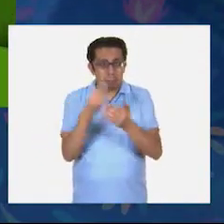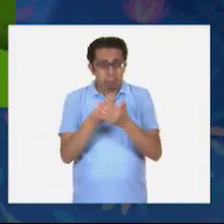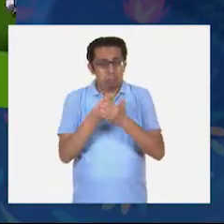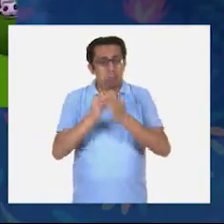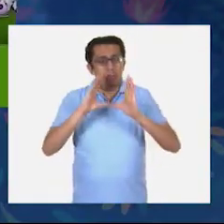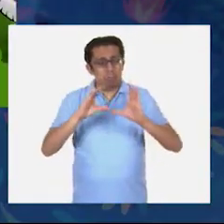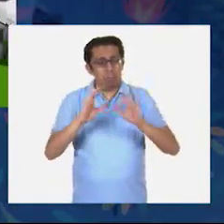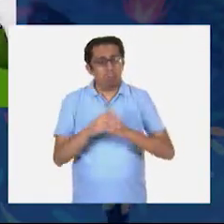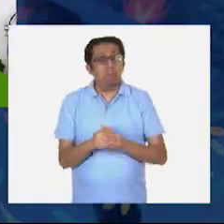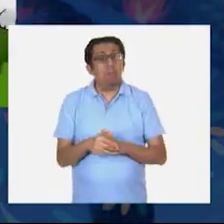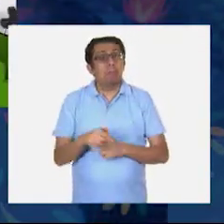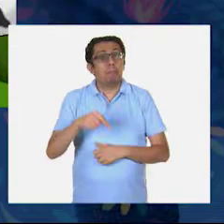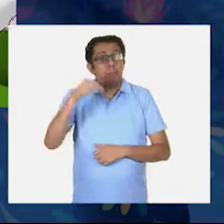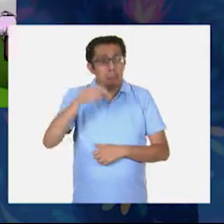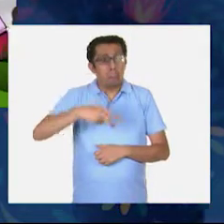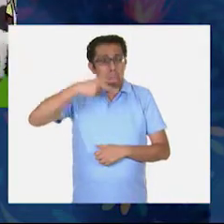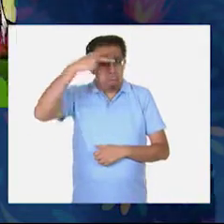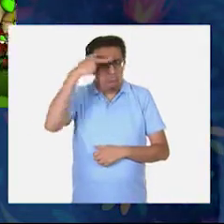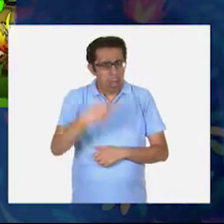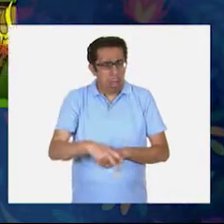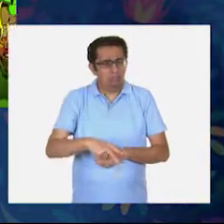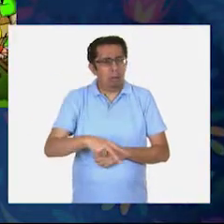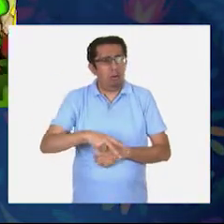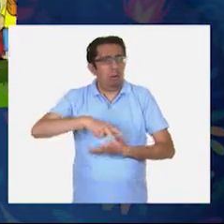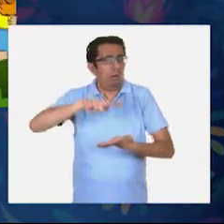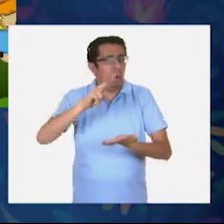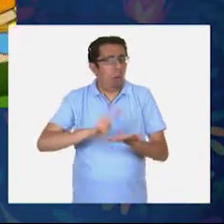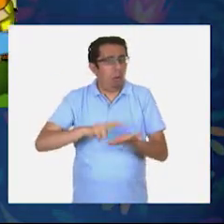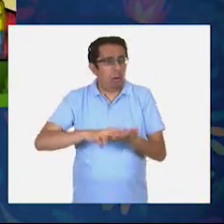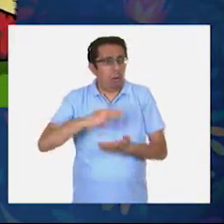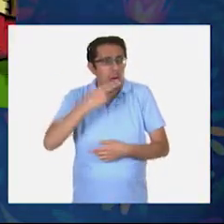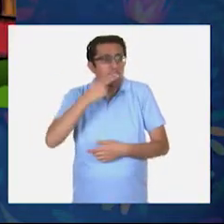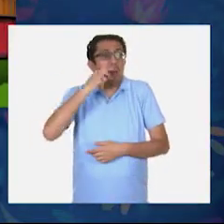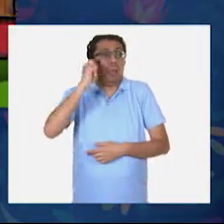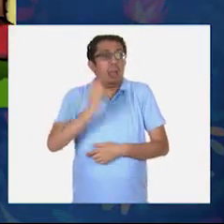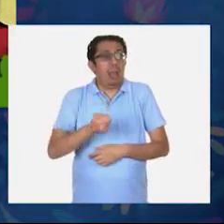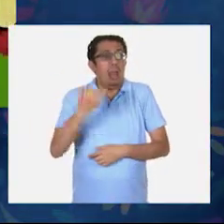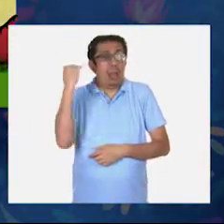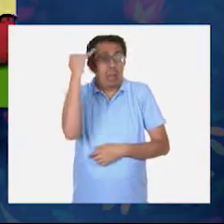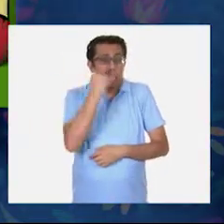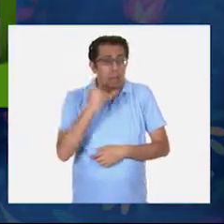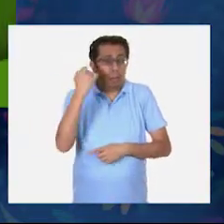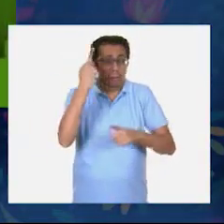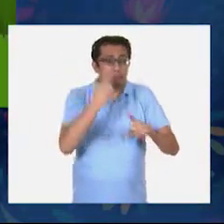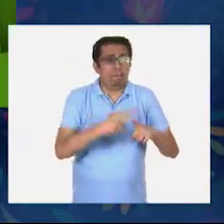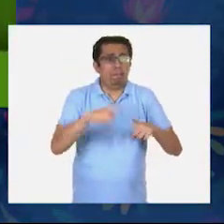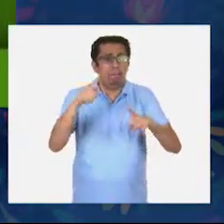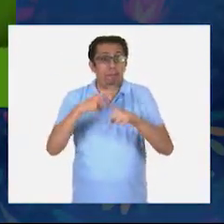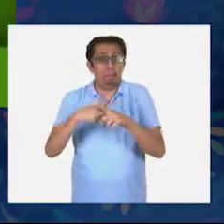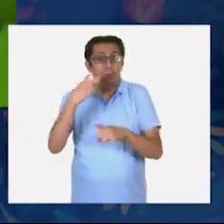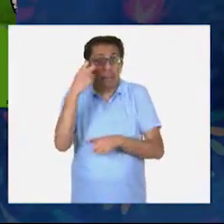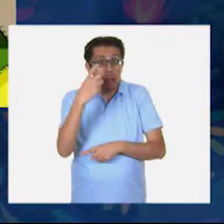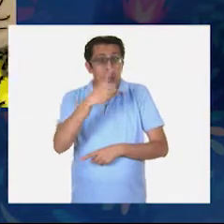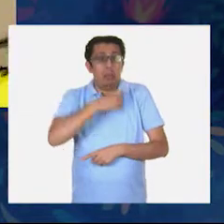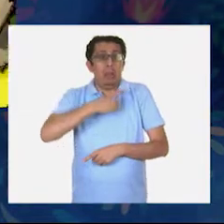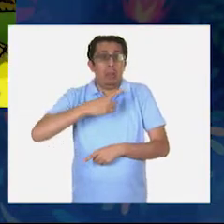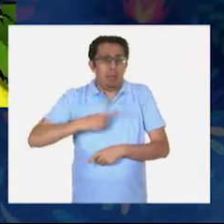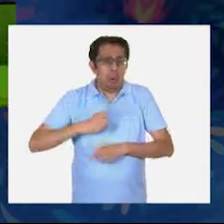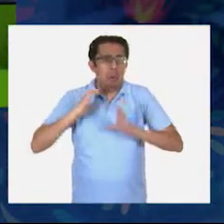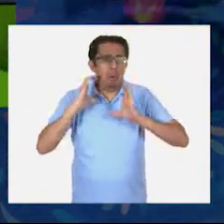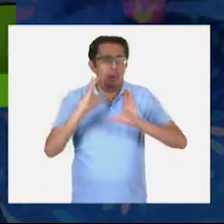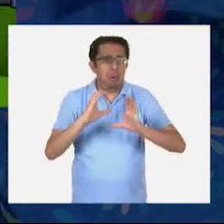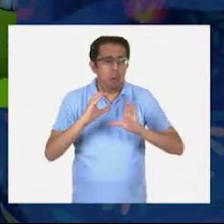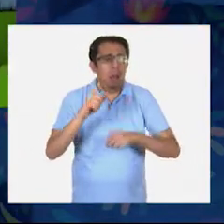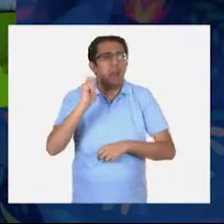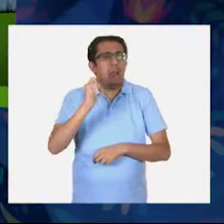Una de las grandes riquezas de México es su diversidad de lenguas. Una riqueza que debemos cuidar porque son el alma de